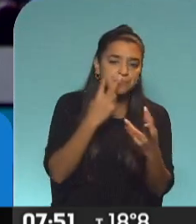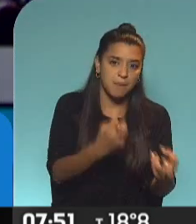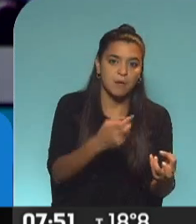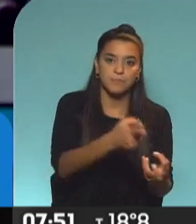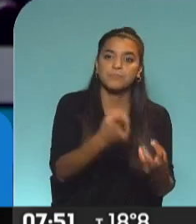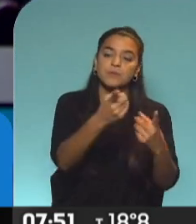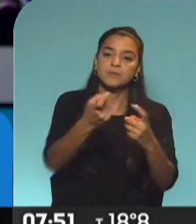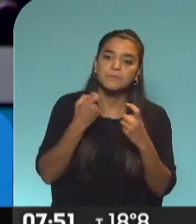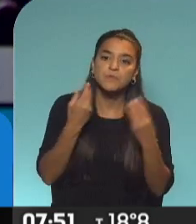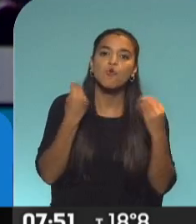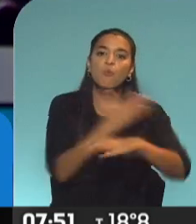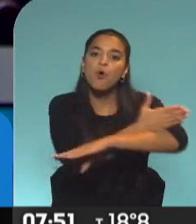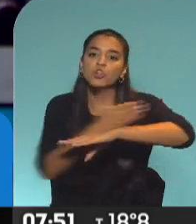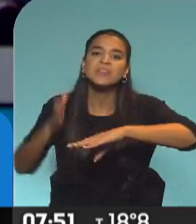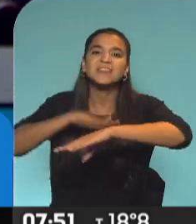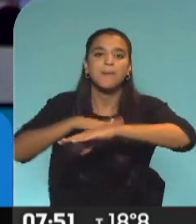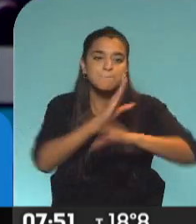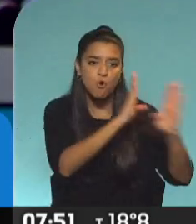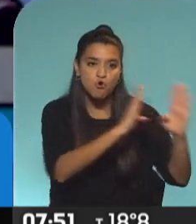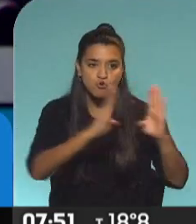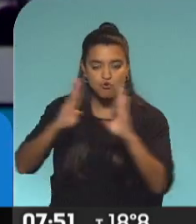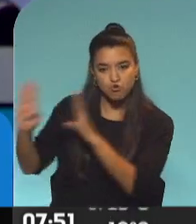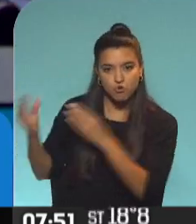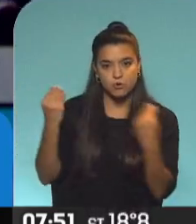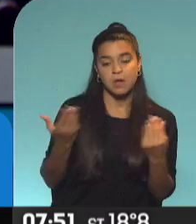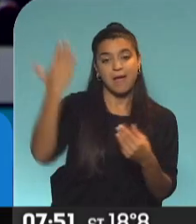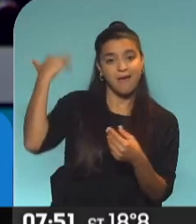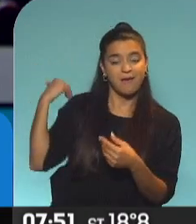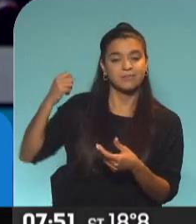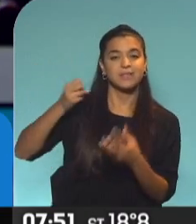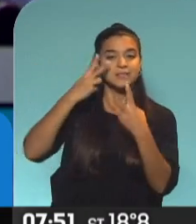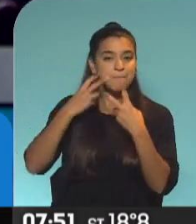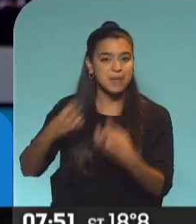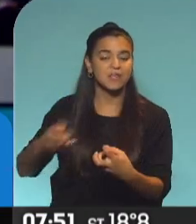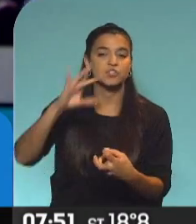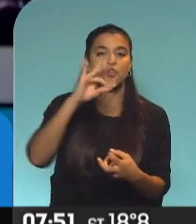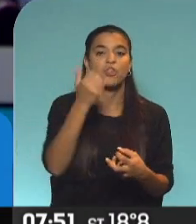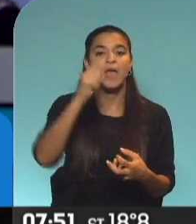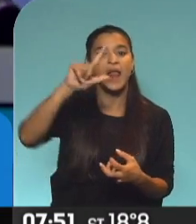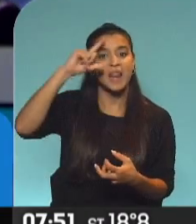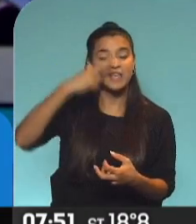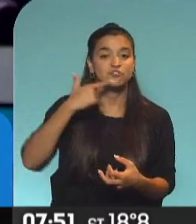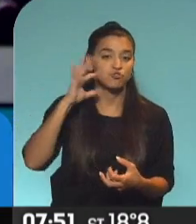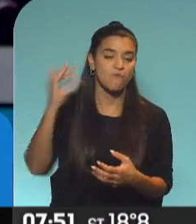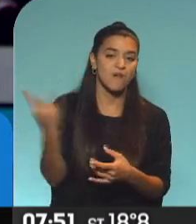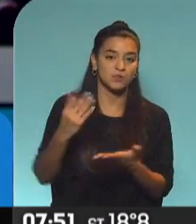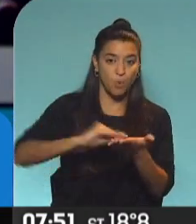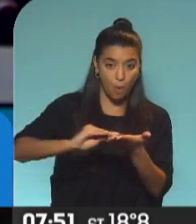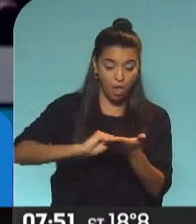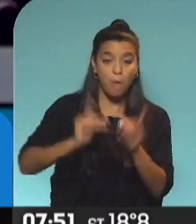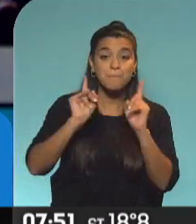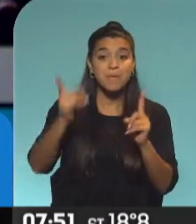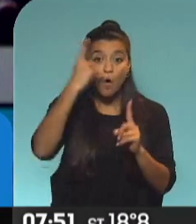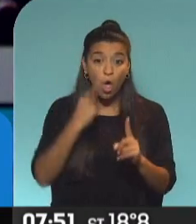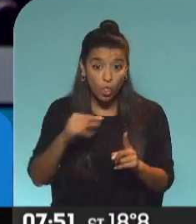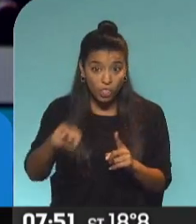necesario hacer una línea de tiempo cuando estalló la causa de la lesión recuerdan el falso abogado marcelo d alessio el mismo día